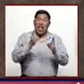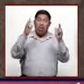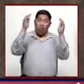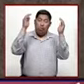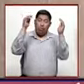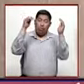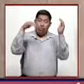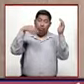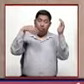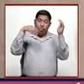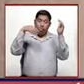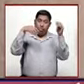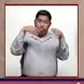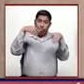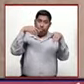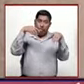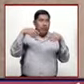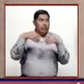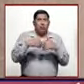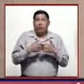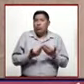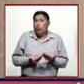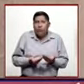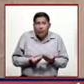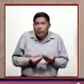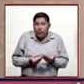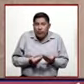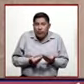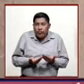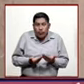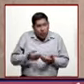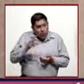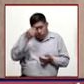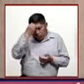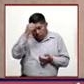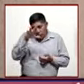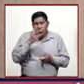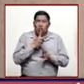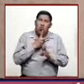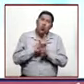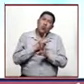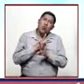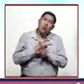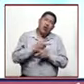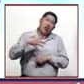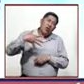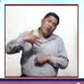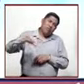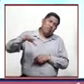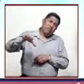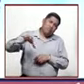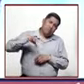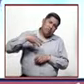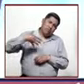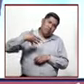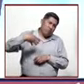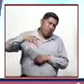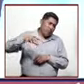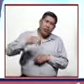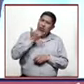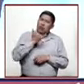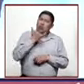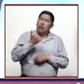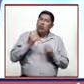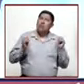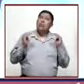cayéndose, descascarándose, ¿cómo no se van a descuidar también para cuidar las campanas o cualquier otro objeto que tengan? ¿Y qué pasó en